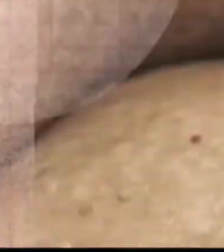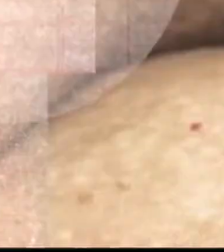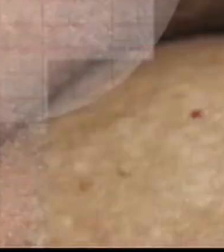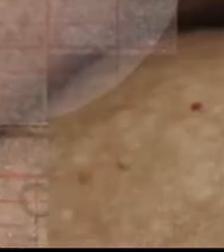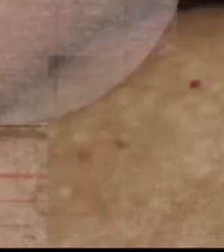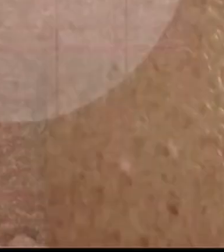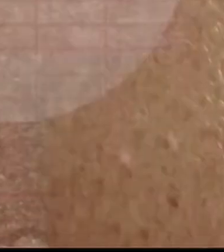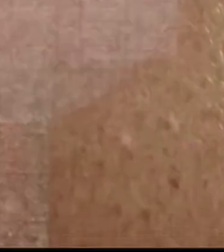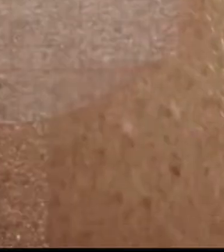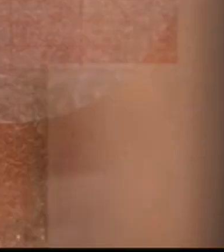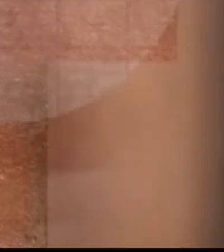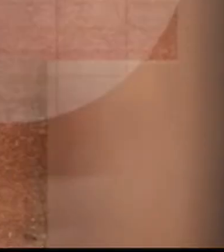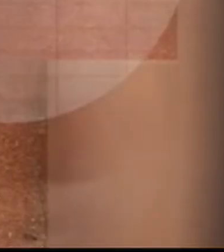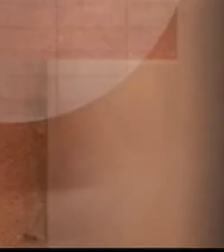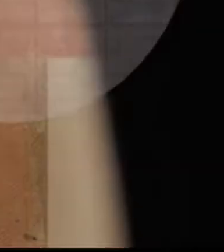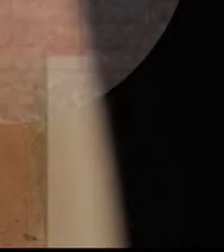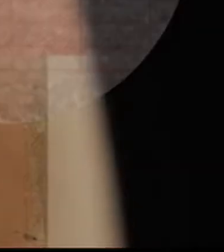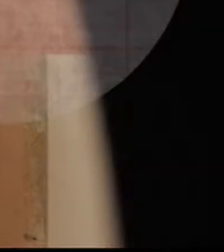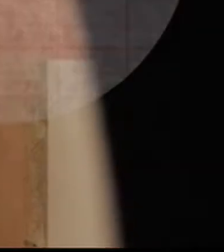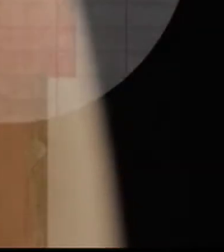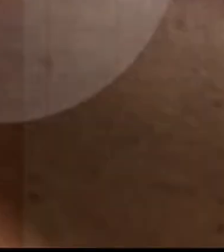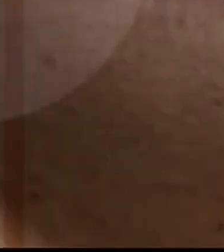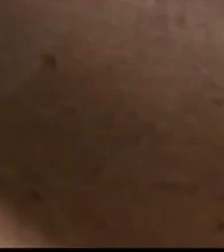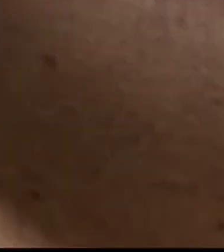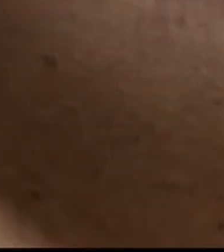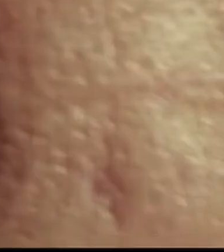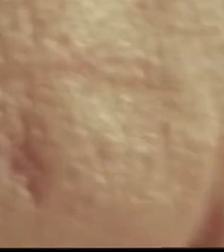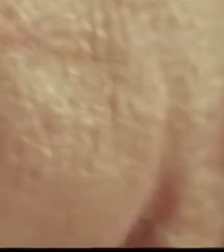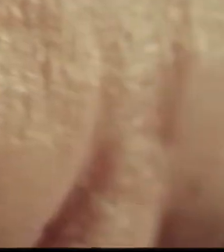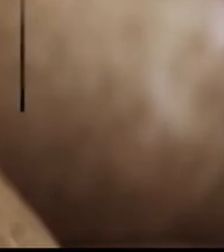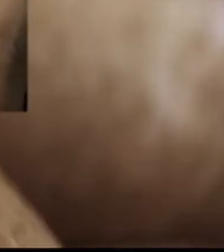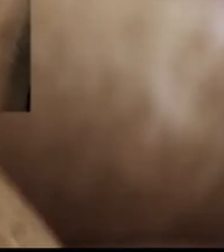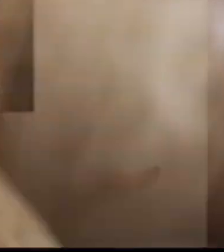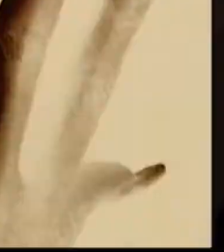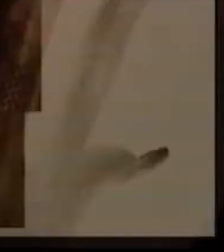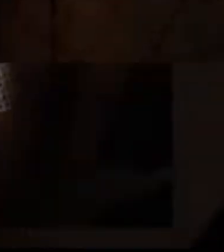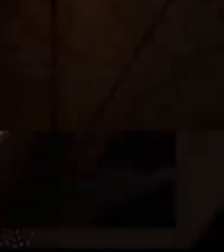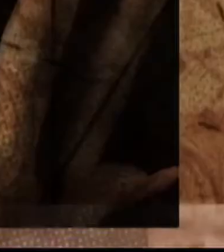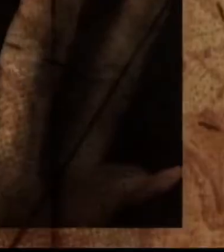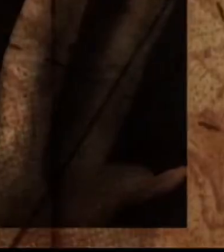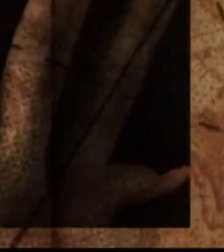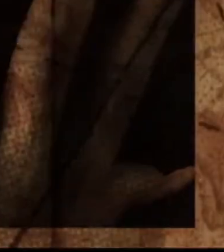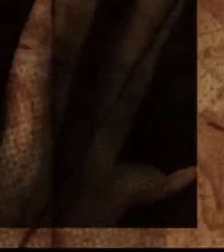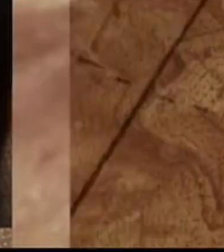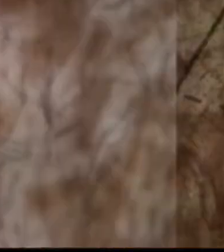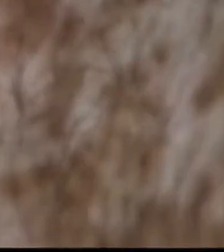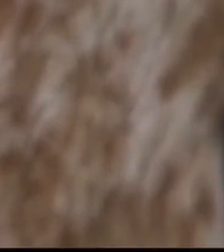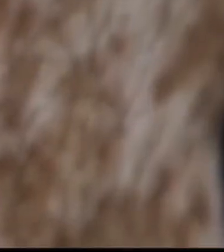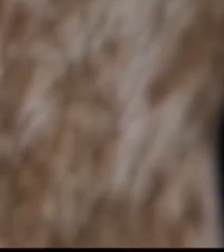eran espejos, estaban tapados. En mi cuerpo están las marcas de las vivencias de un cuerpo